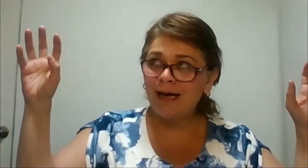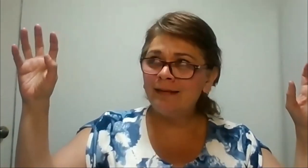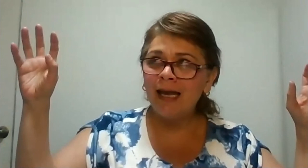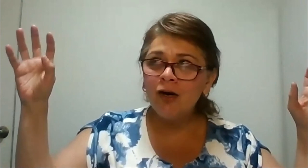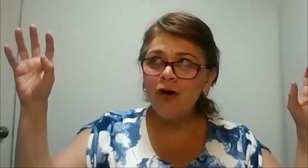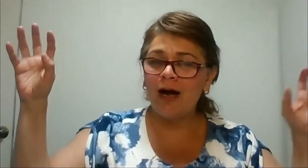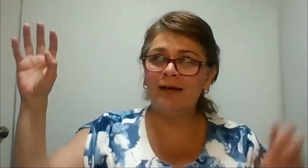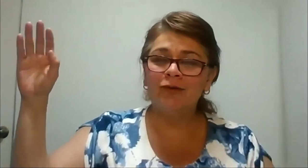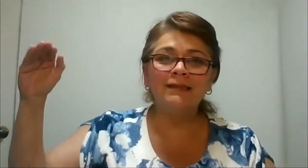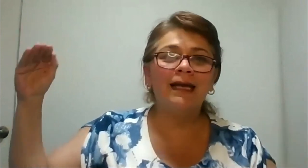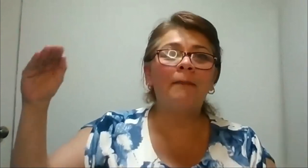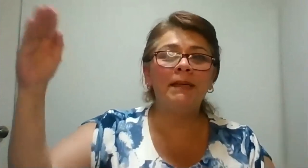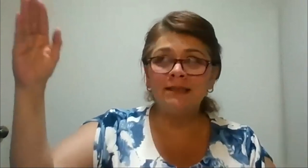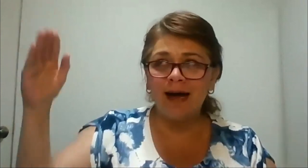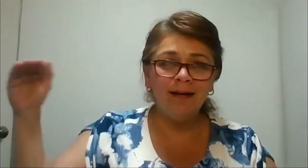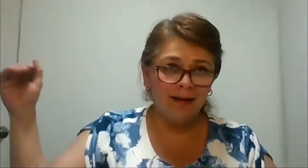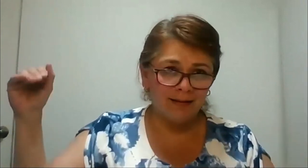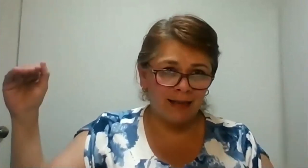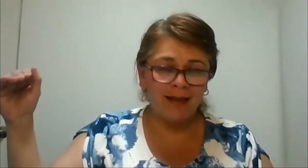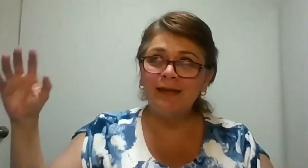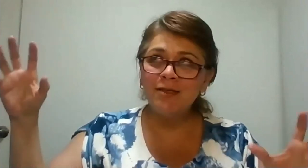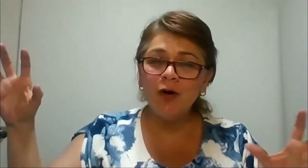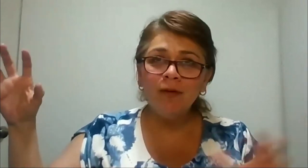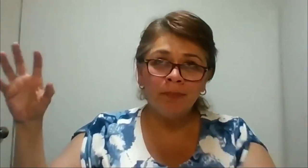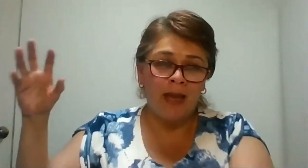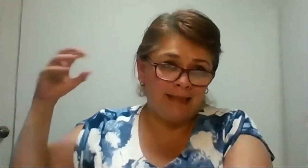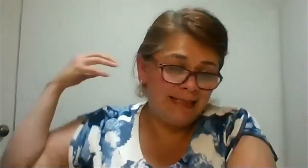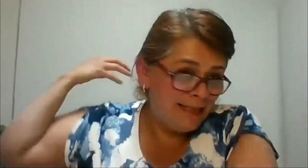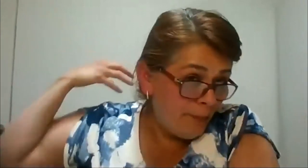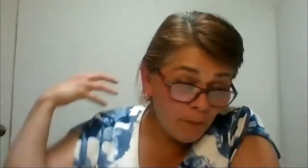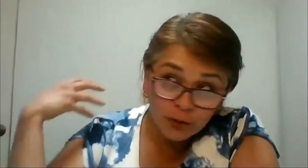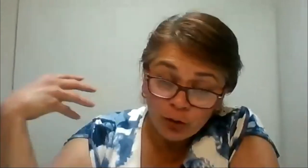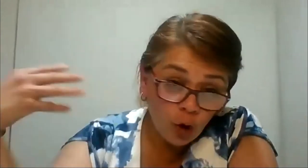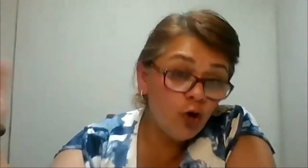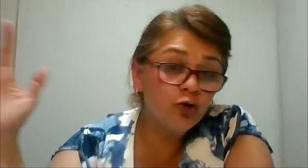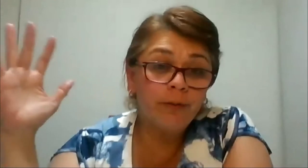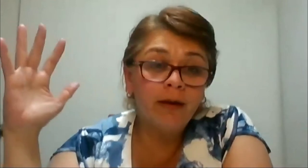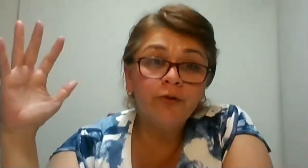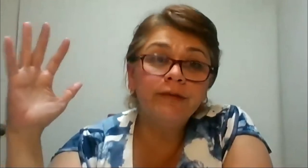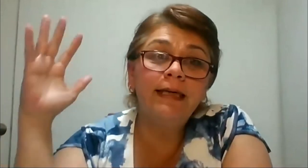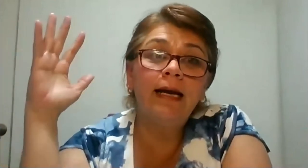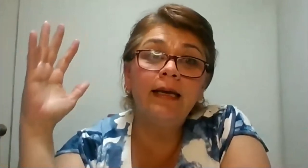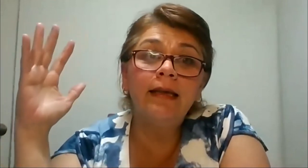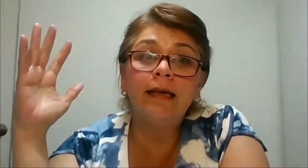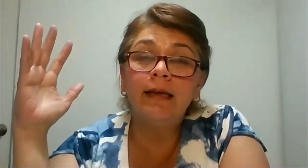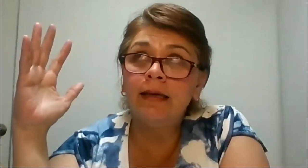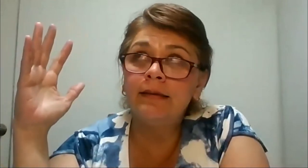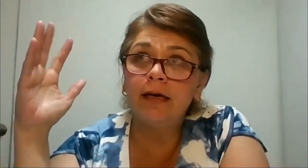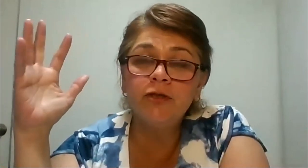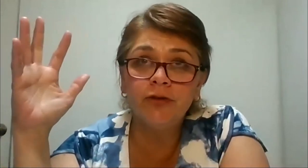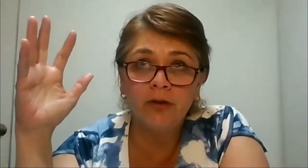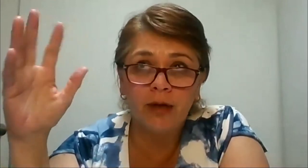en Zacatenco, allá donde está la pista de atletismo, llevamos a todos los trabajadores del área